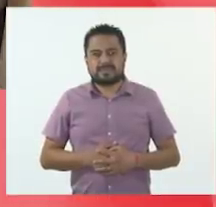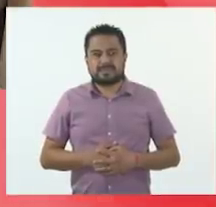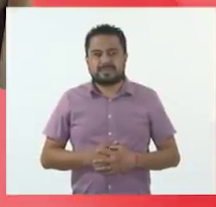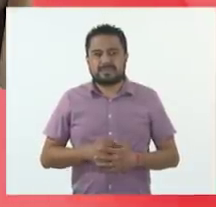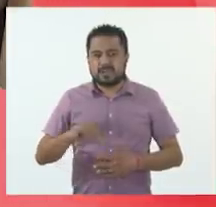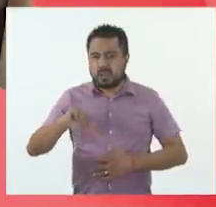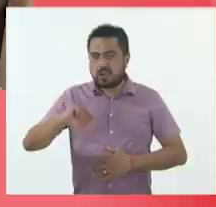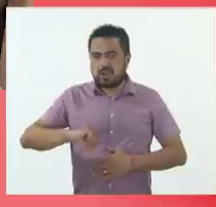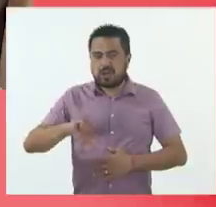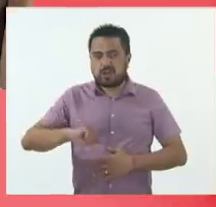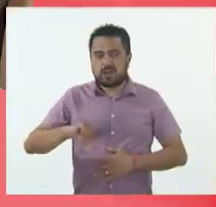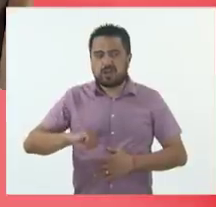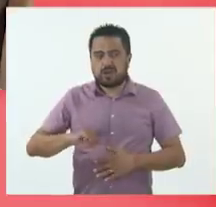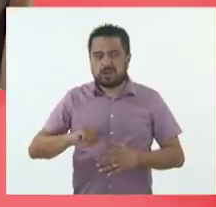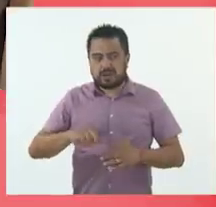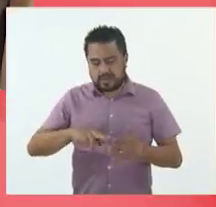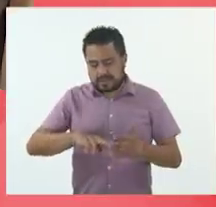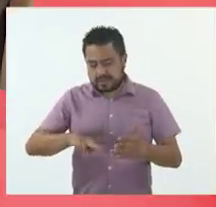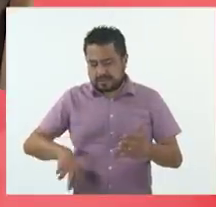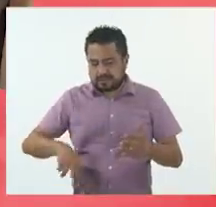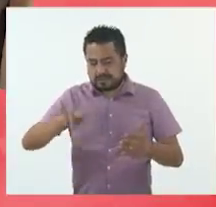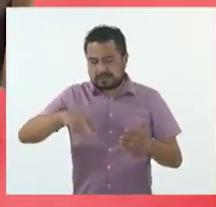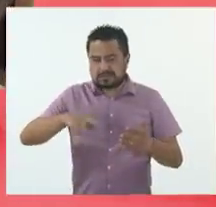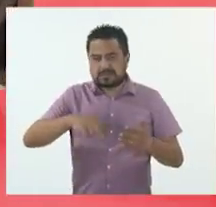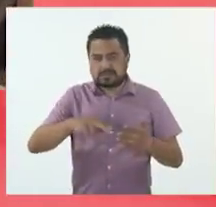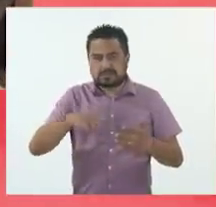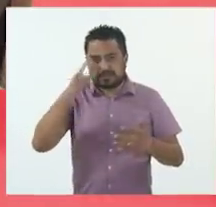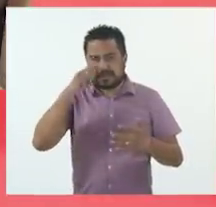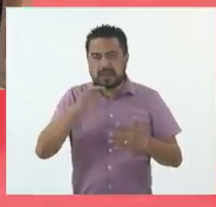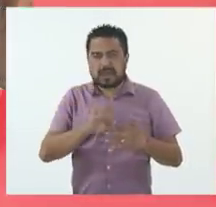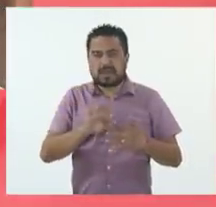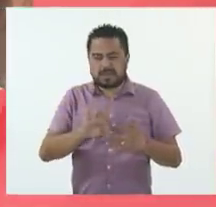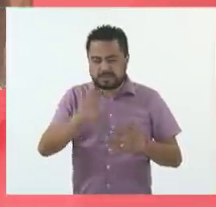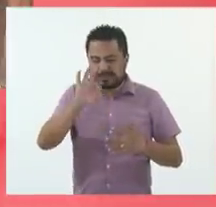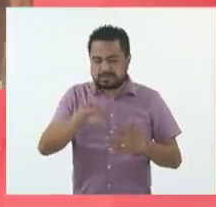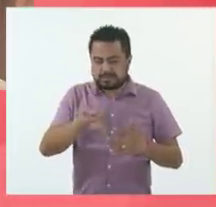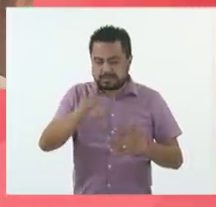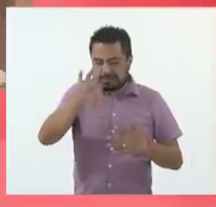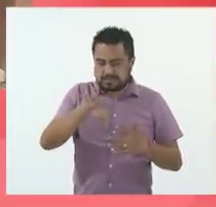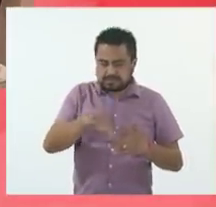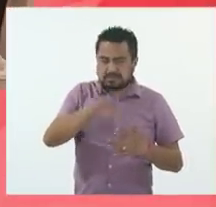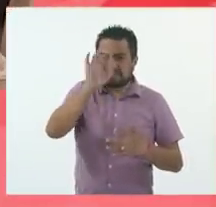Ahorita vamos a pintar el isle. Para aquí sacamos las puntas que ya